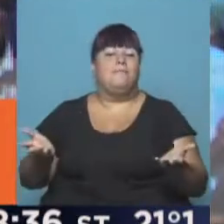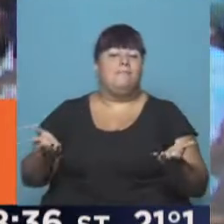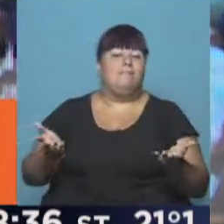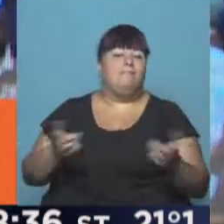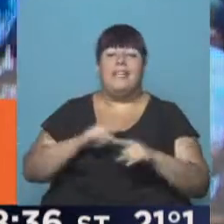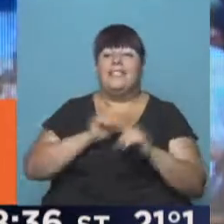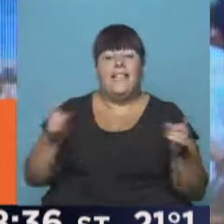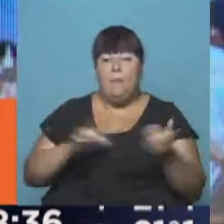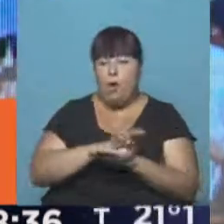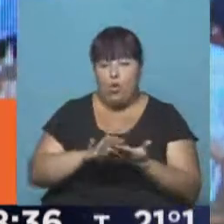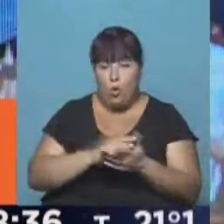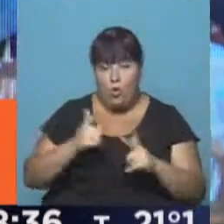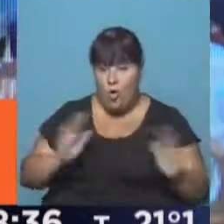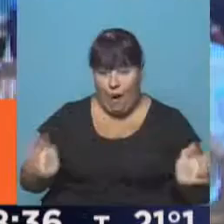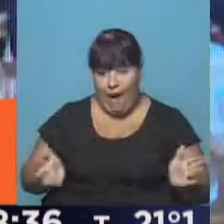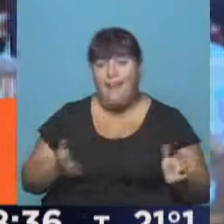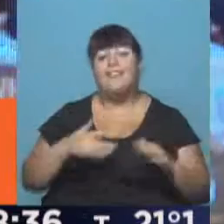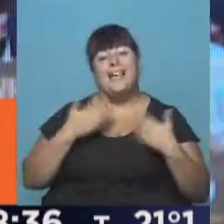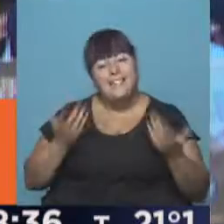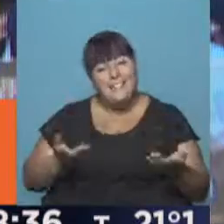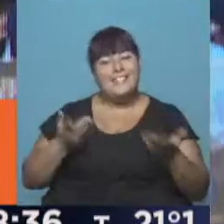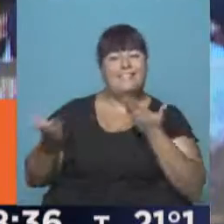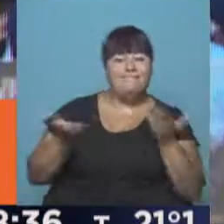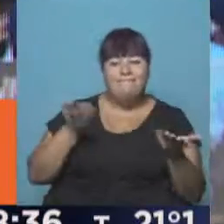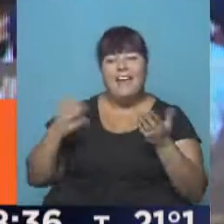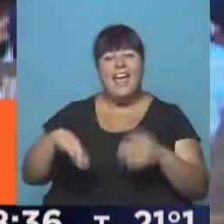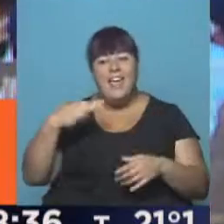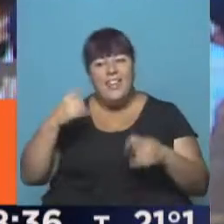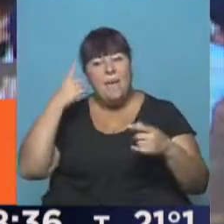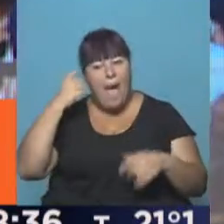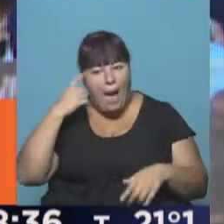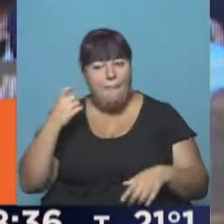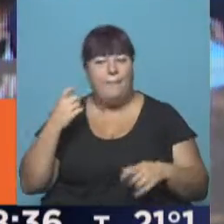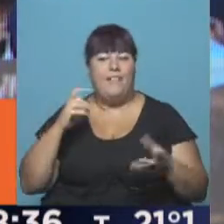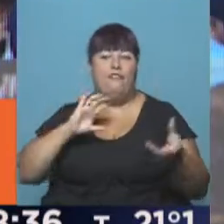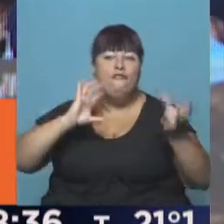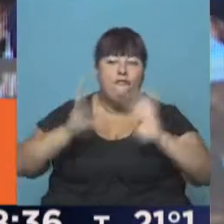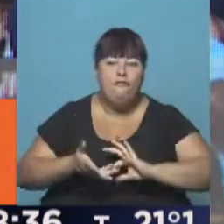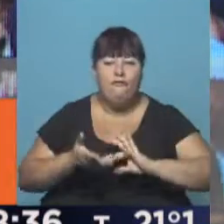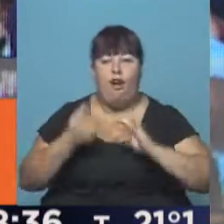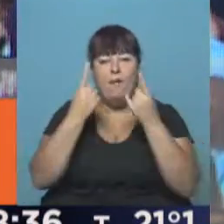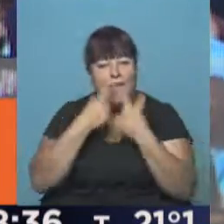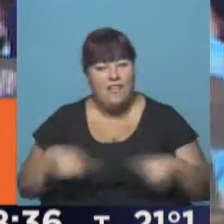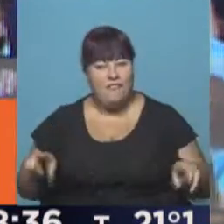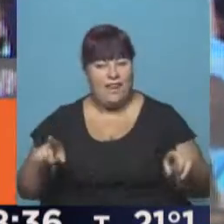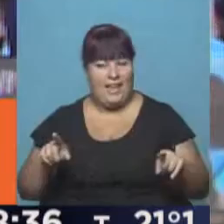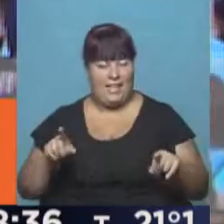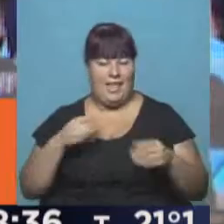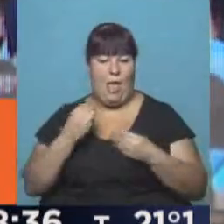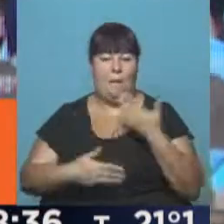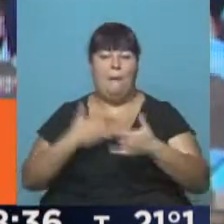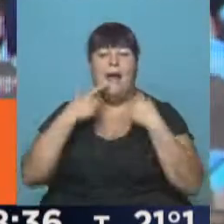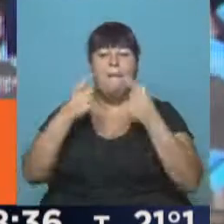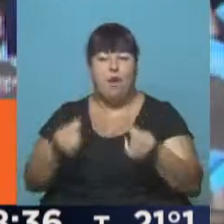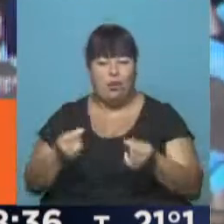tampoco se resolucióna nada entonces ahí como que deberíamos aprender unas maneras diferentes de llevar la